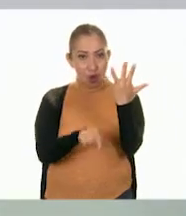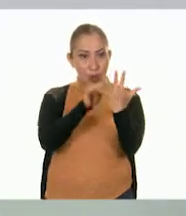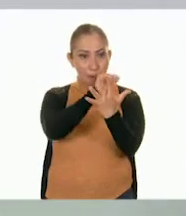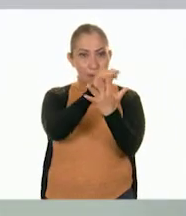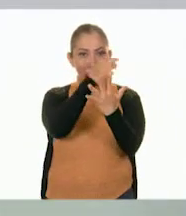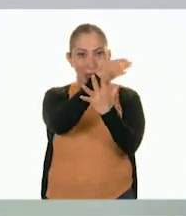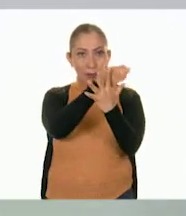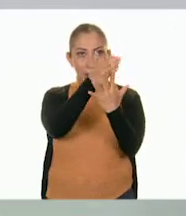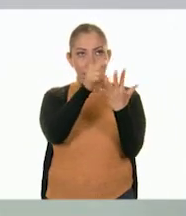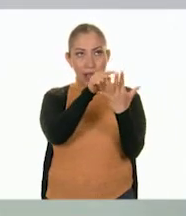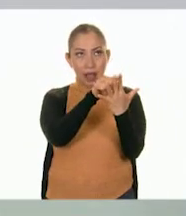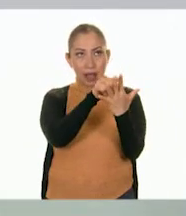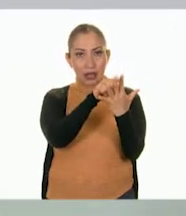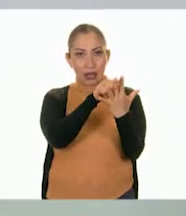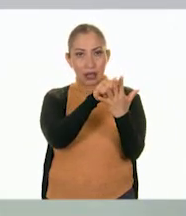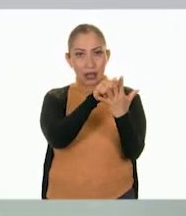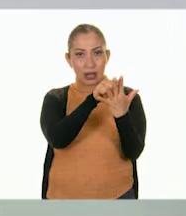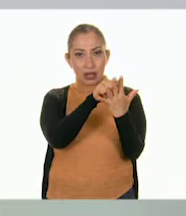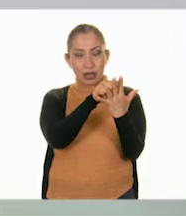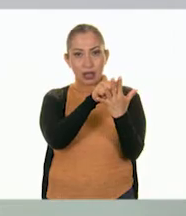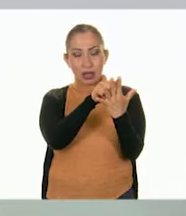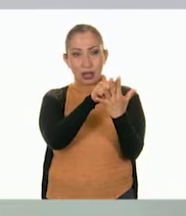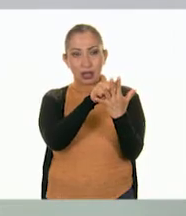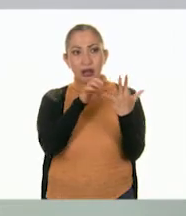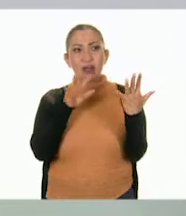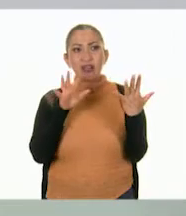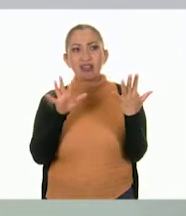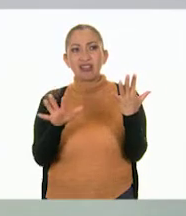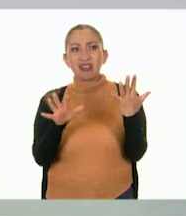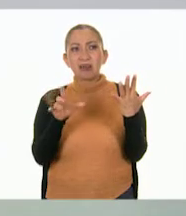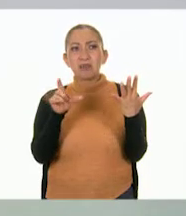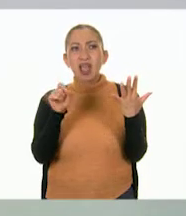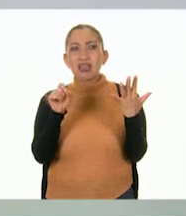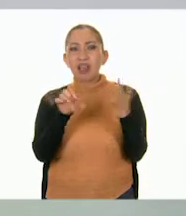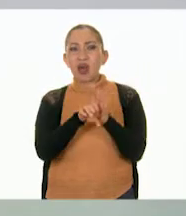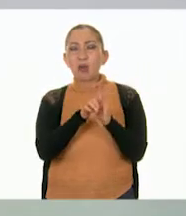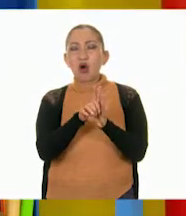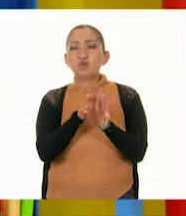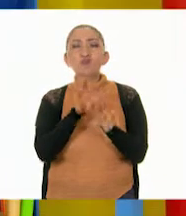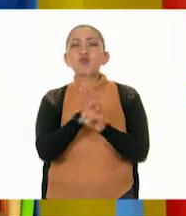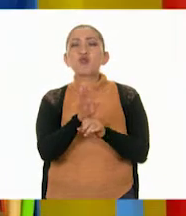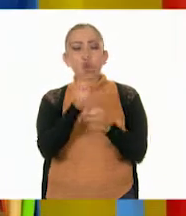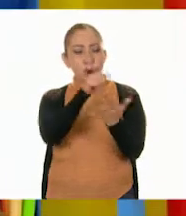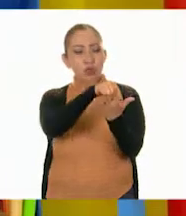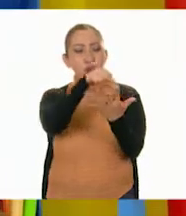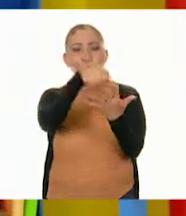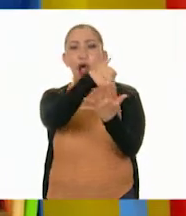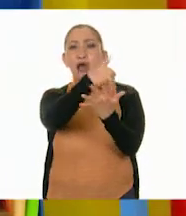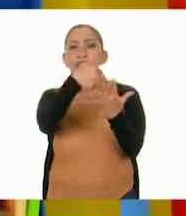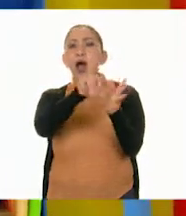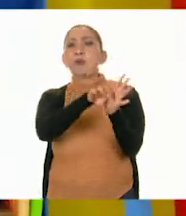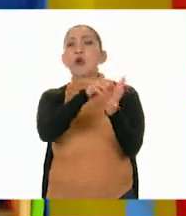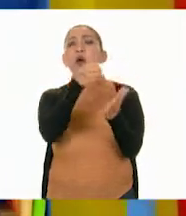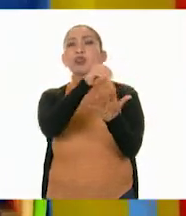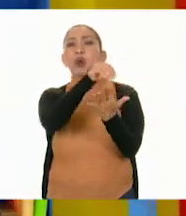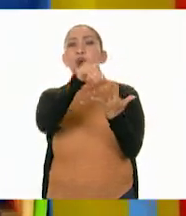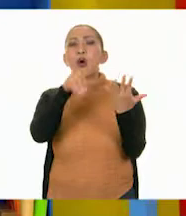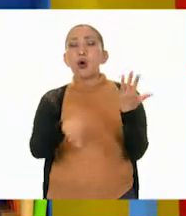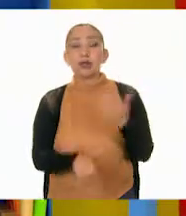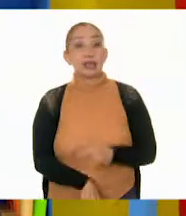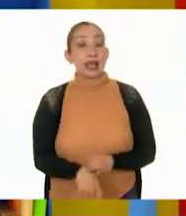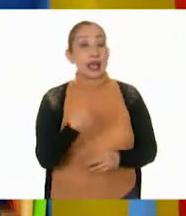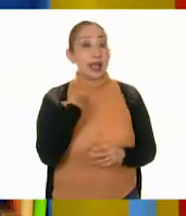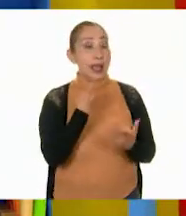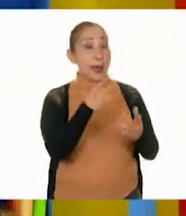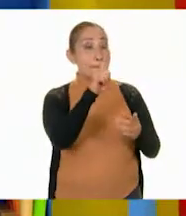Uh-huh. Mm. Ay, va a tener bastante jamón esos molletes. Mucho, mucho jamón. Yo creo que la operación correcta sería 20 entre 5. 20 entre